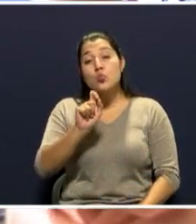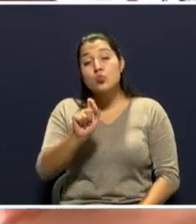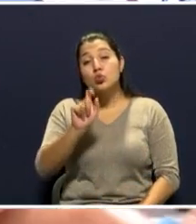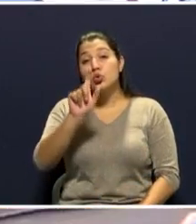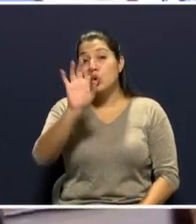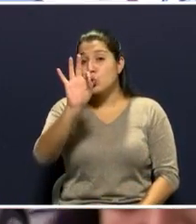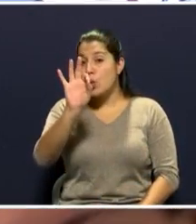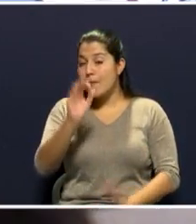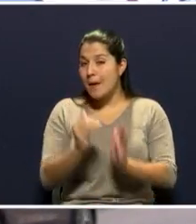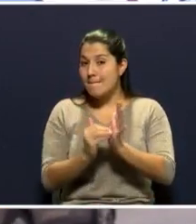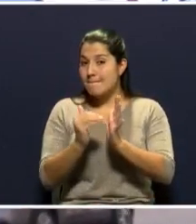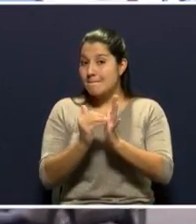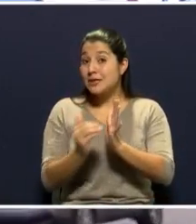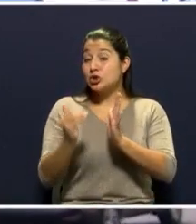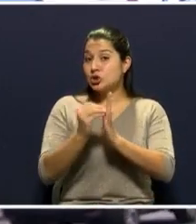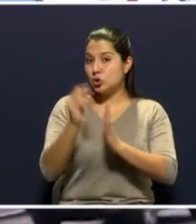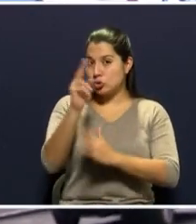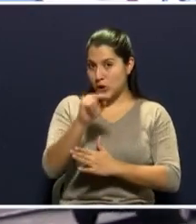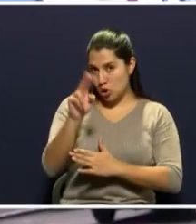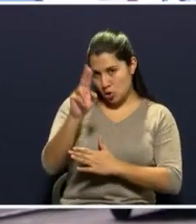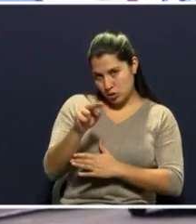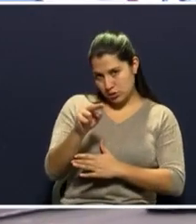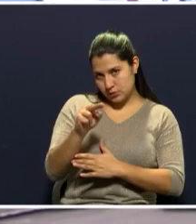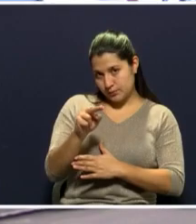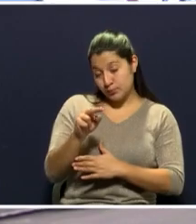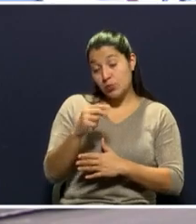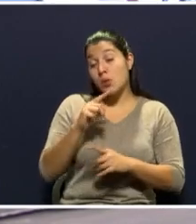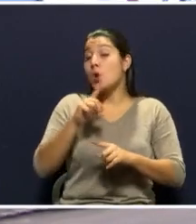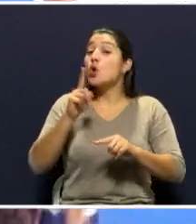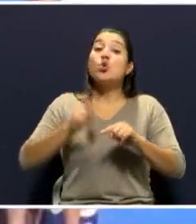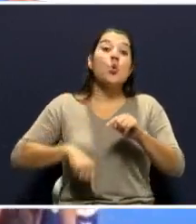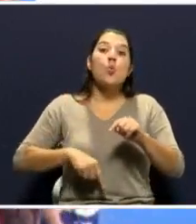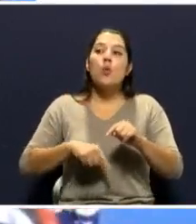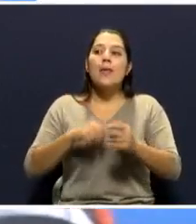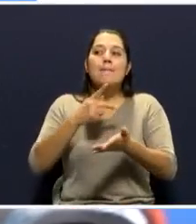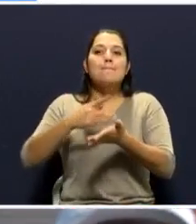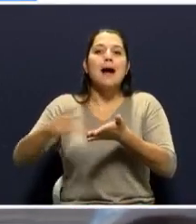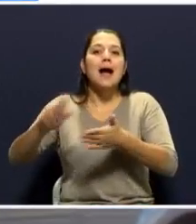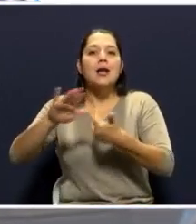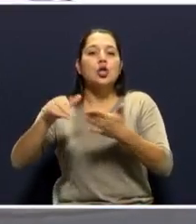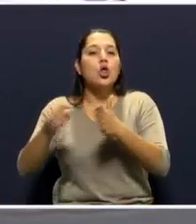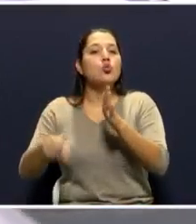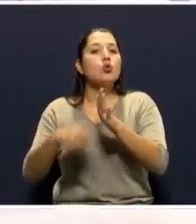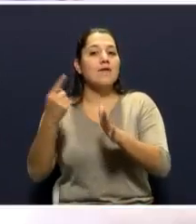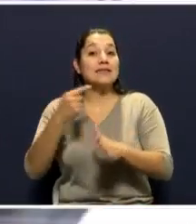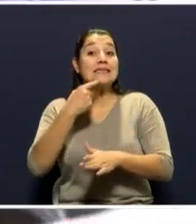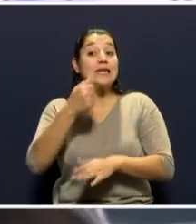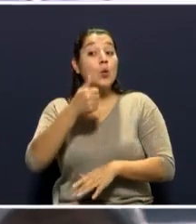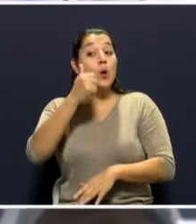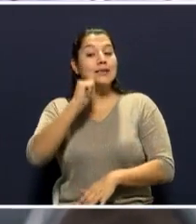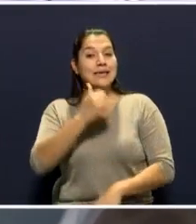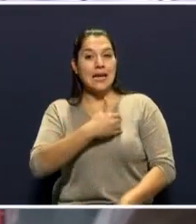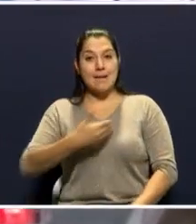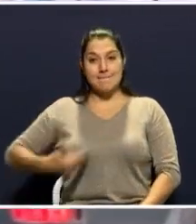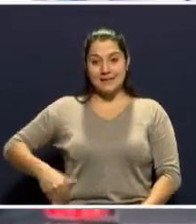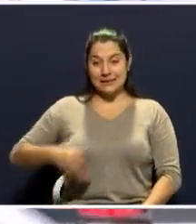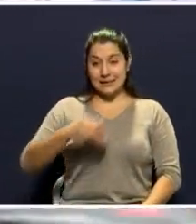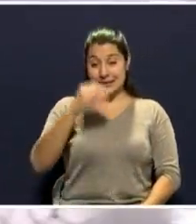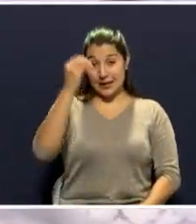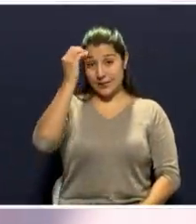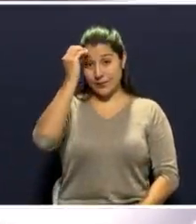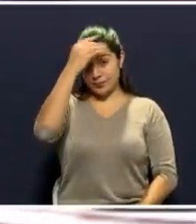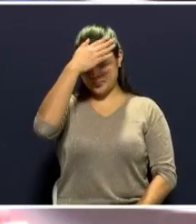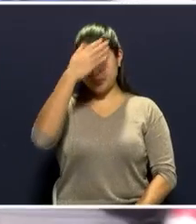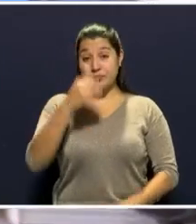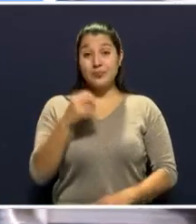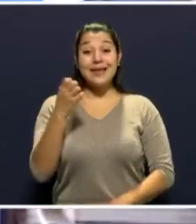colones. Al menos no puede hacerlo en su totalidad, según declaró ayer el presidente Carlos Alvarado. El 14 de